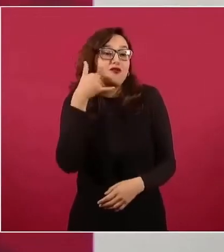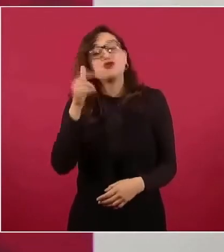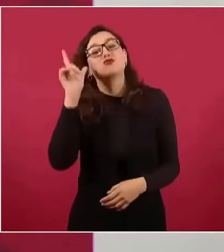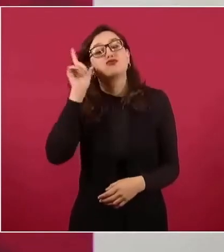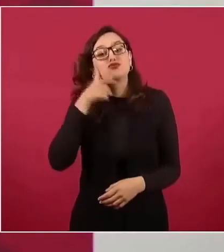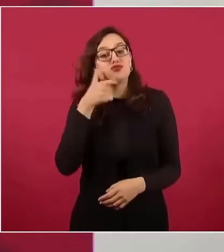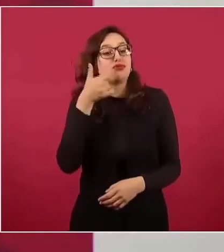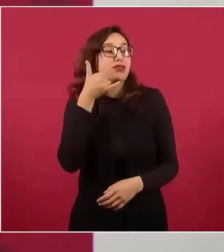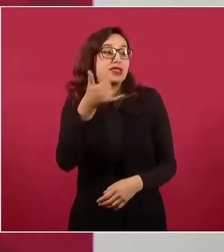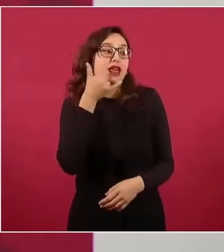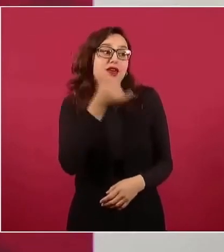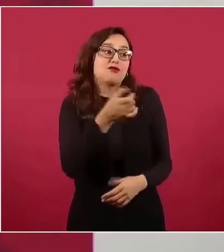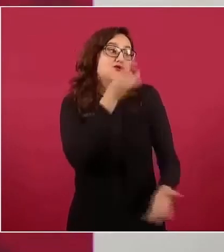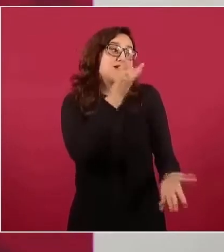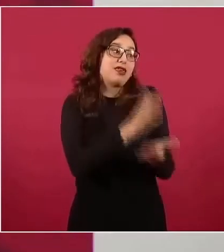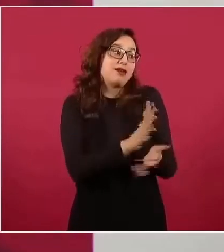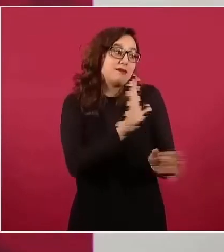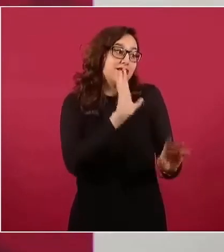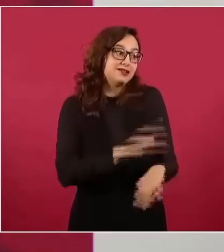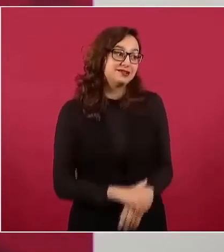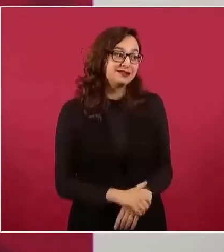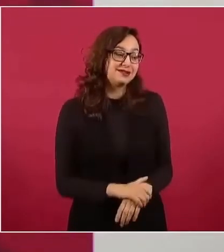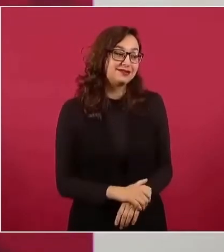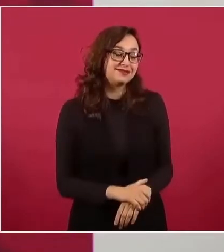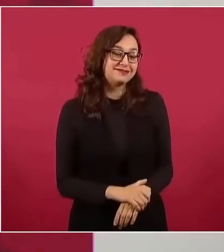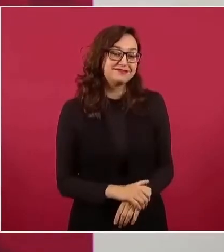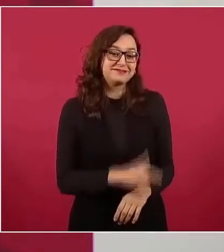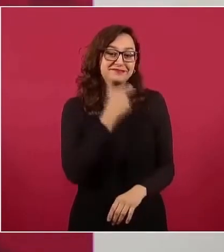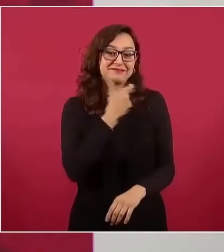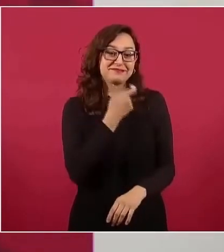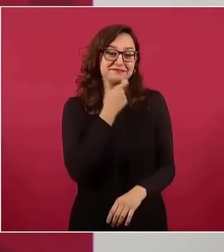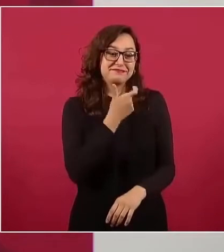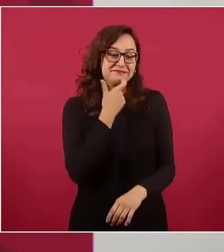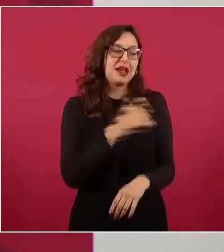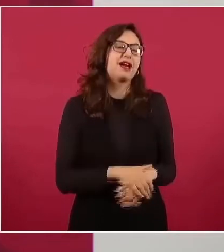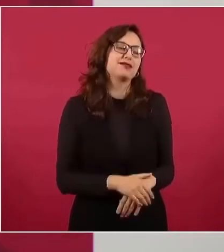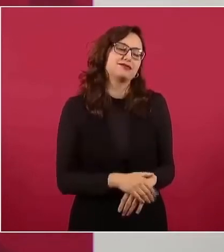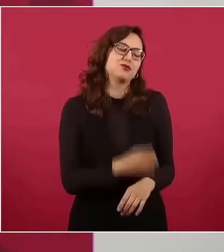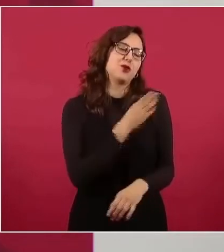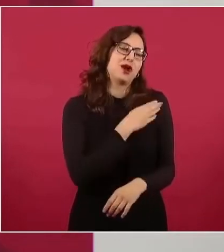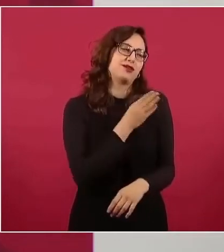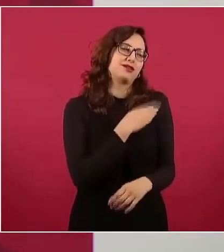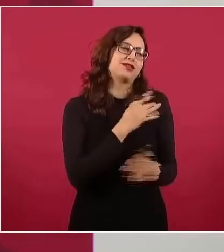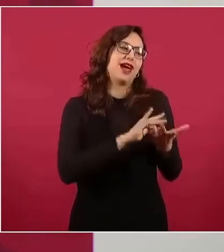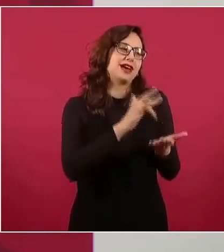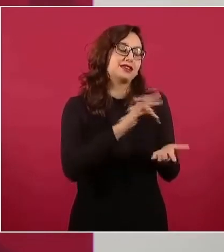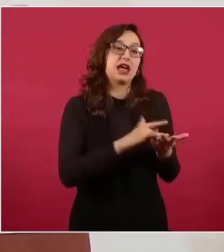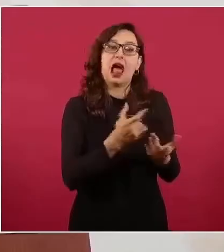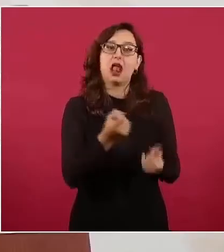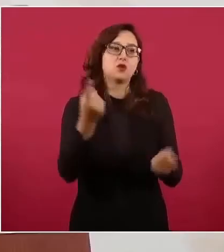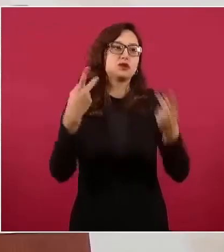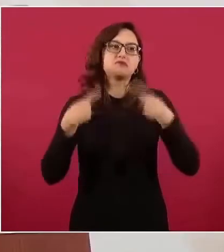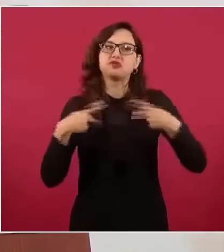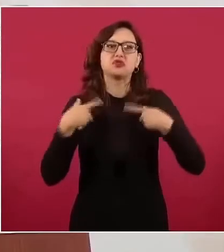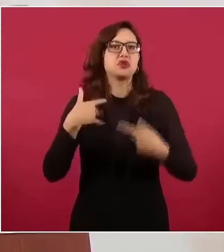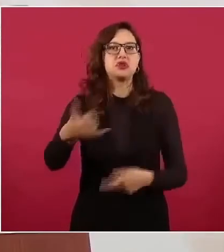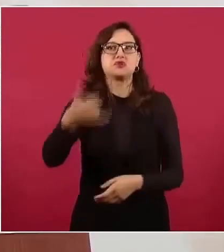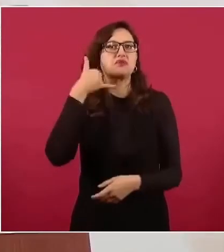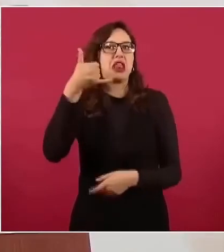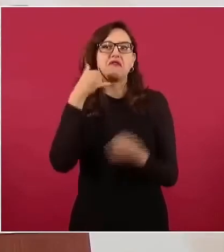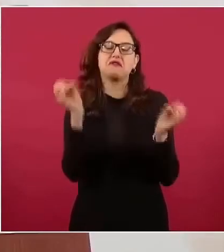¡Qué bueno! Escucho. ¡Qué bueno que contestas el teléfono! Porque hay quienes no contestan al teléfono.